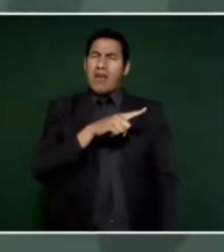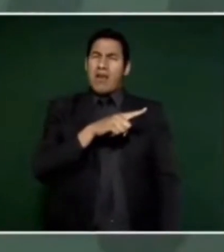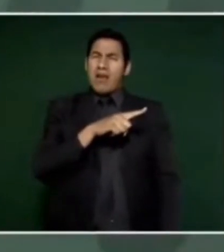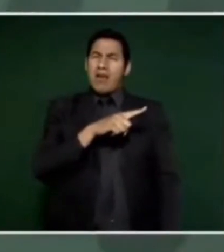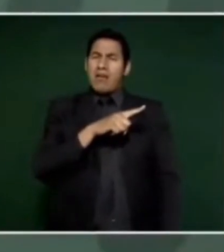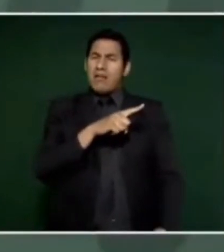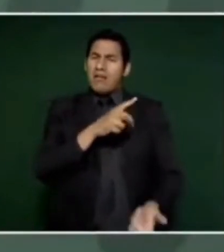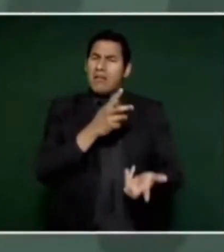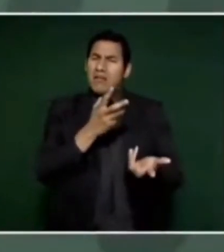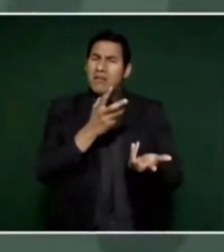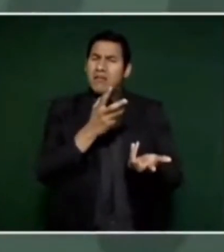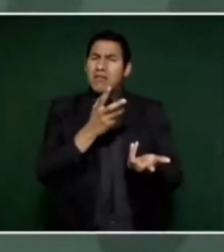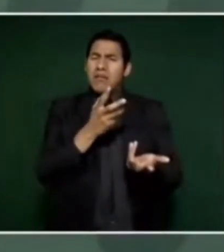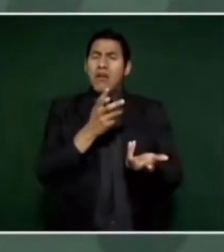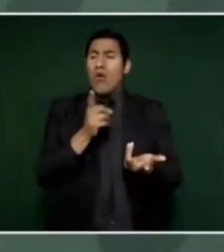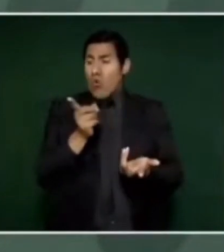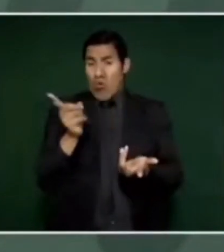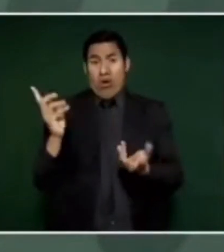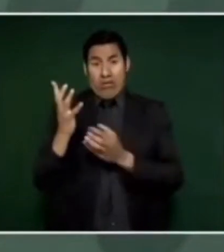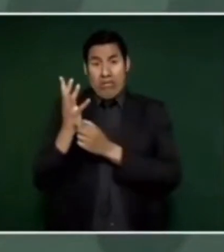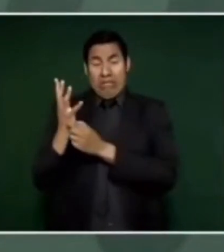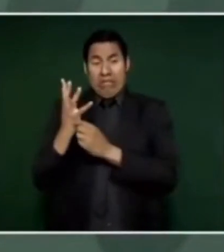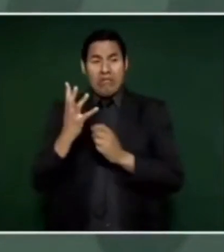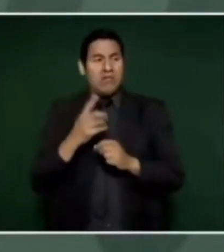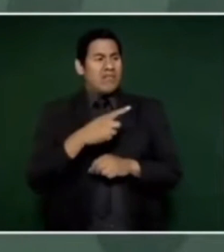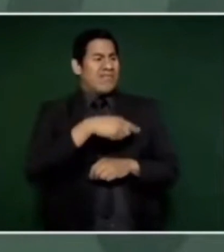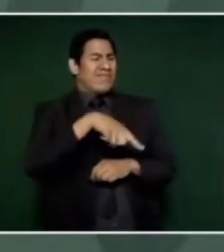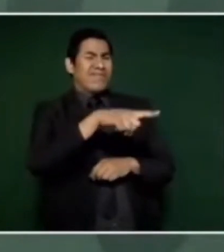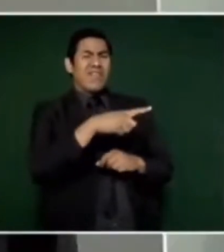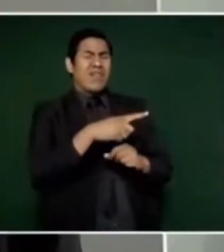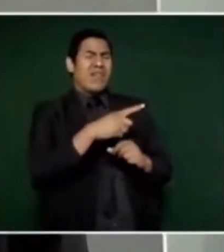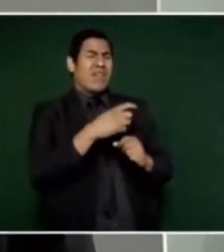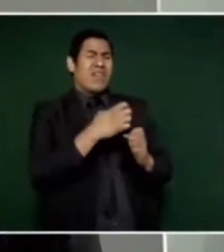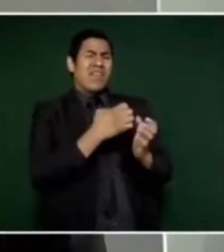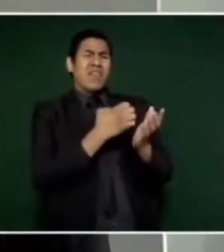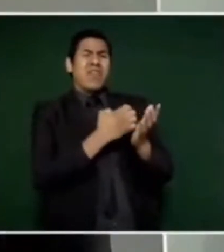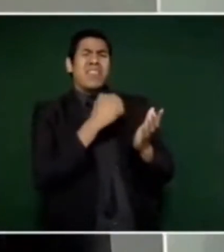la economía informal no estaba